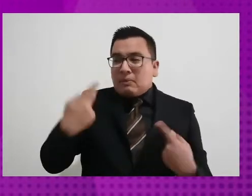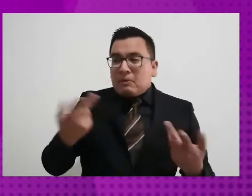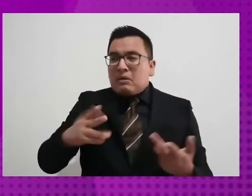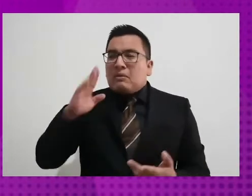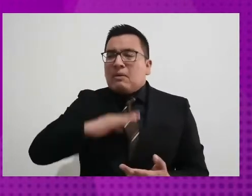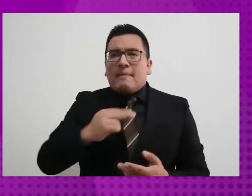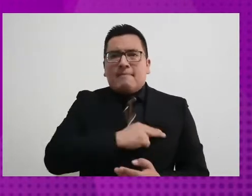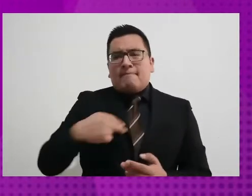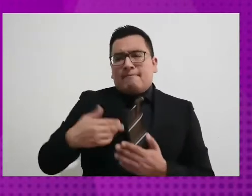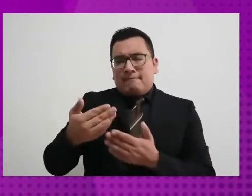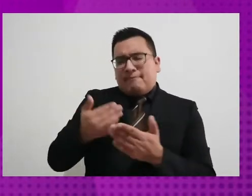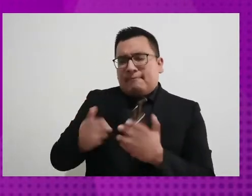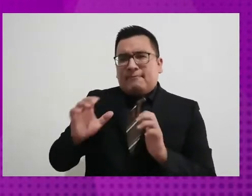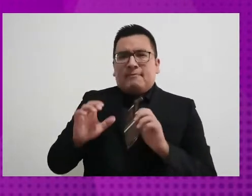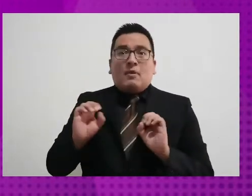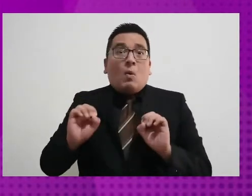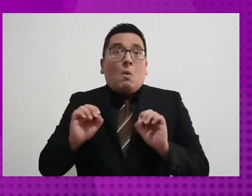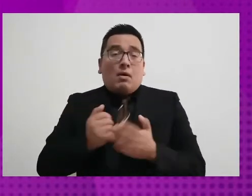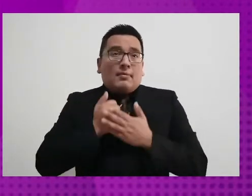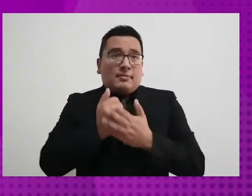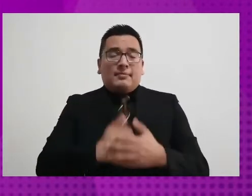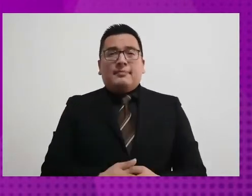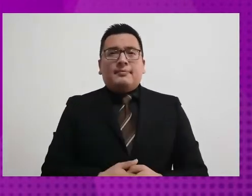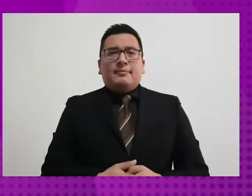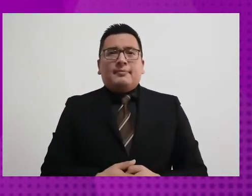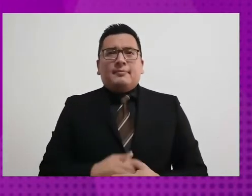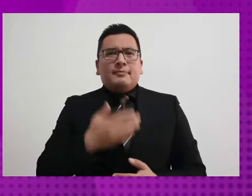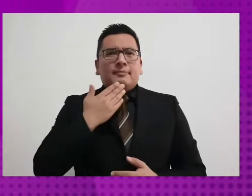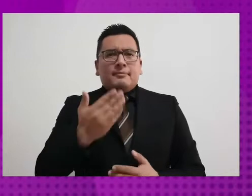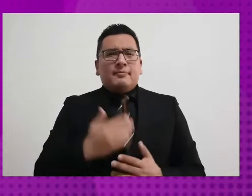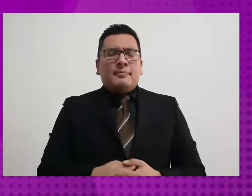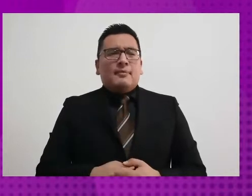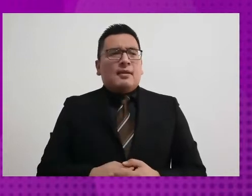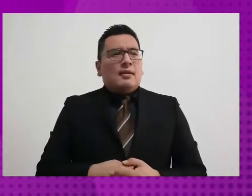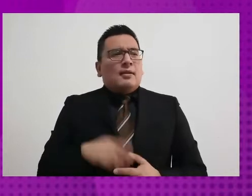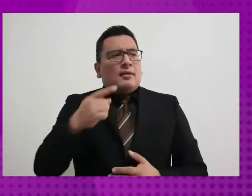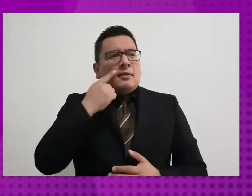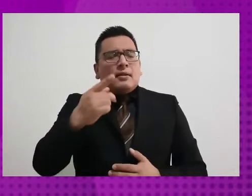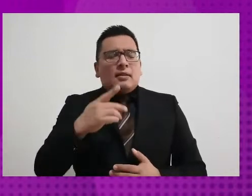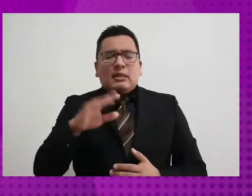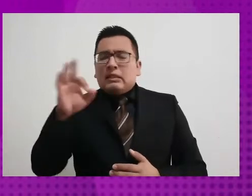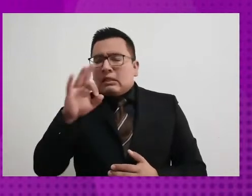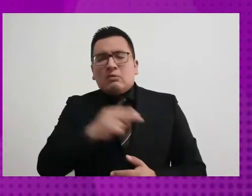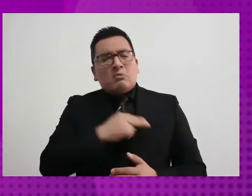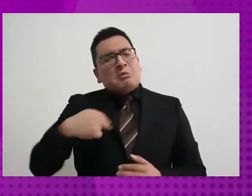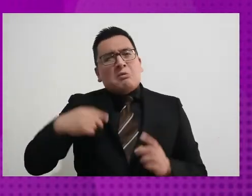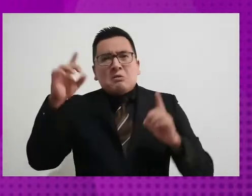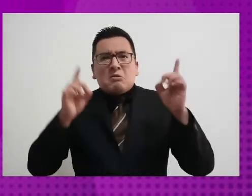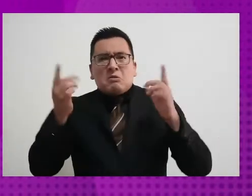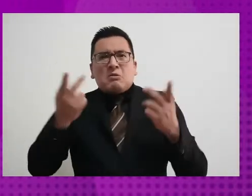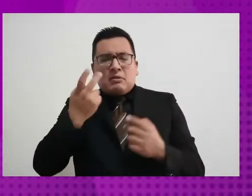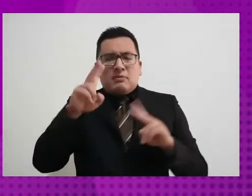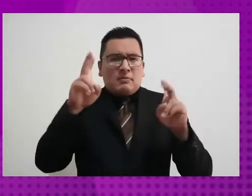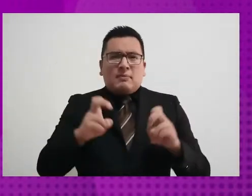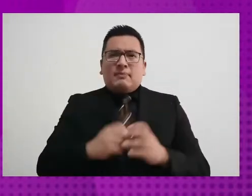la violencia política en razón de género. Bien, Carla, bueno, pues surgen diversas interrogantes en torno a este